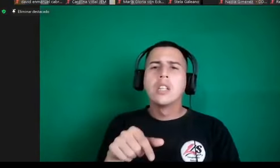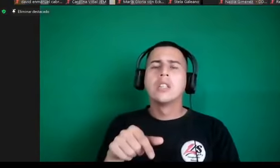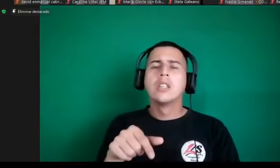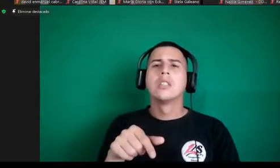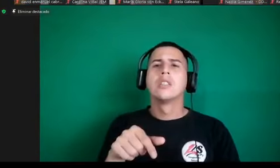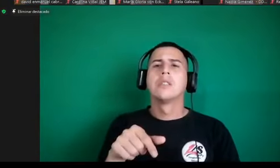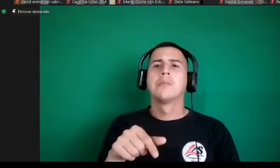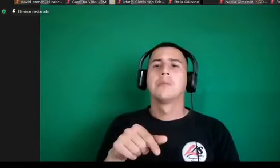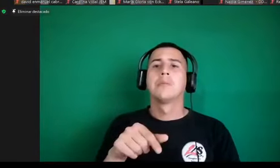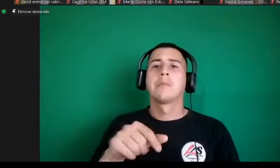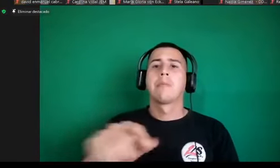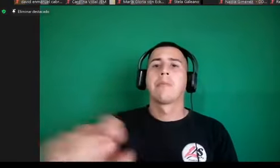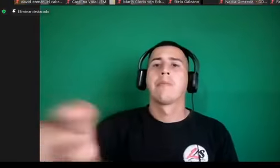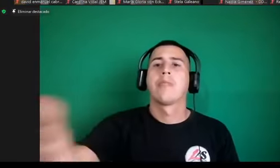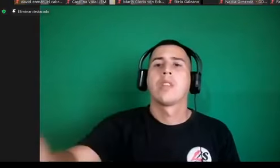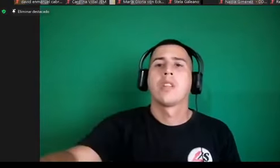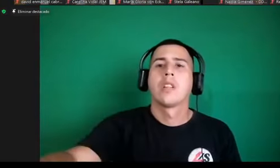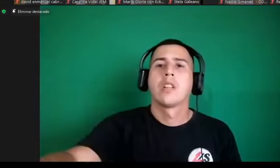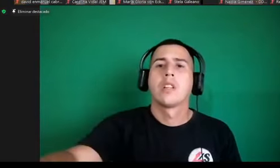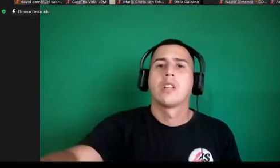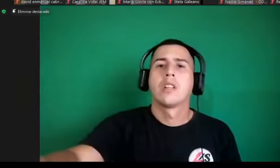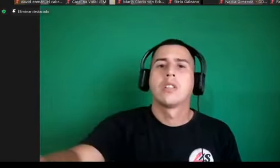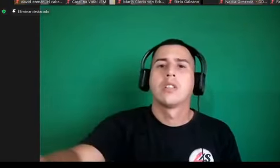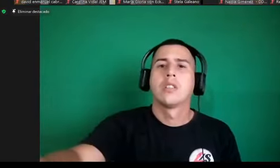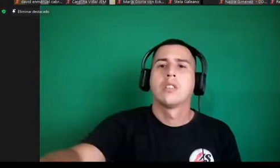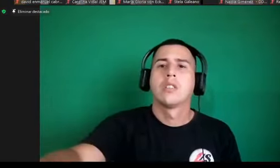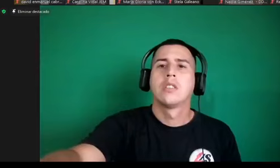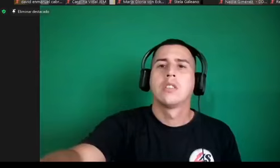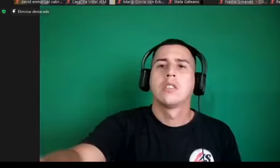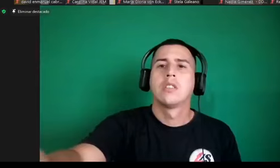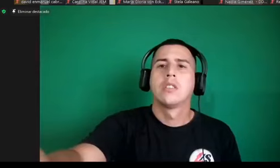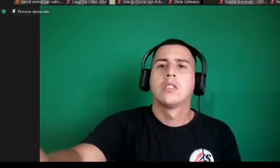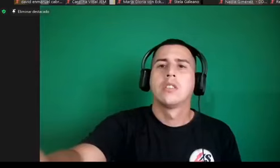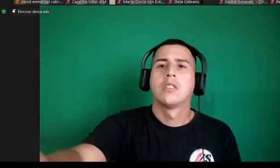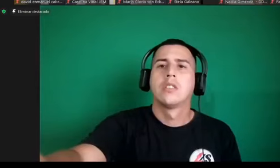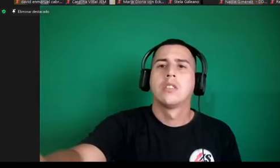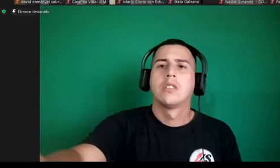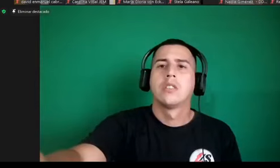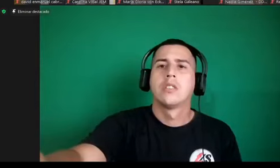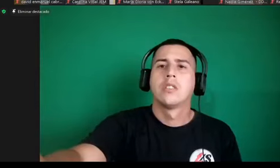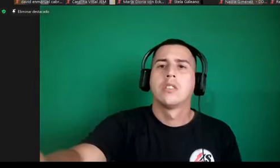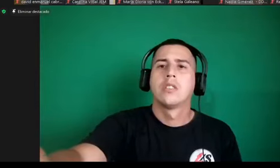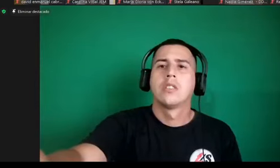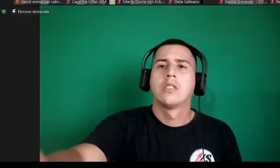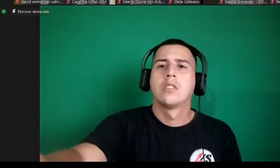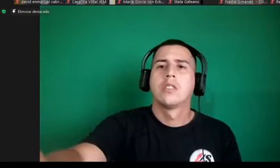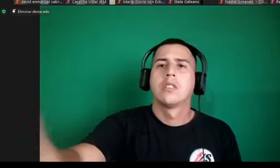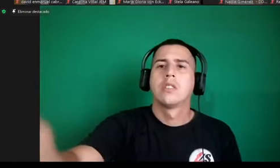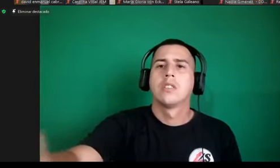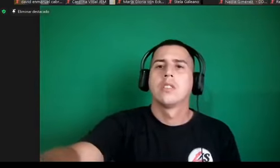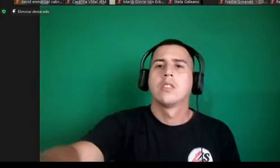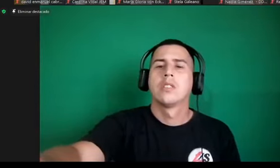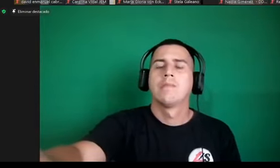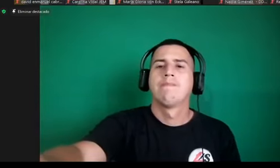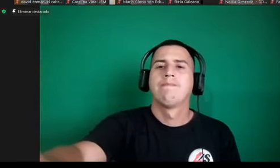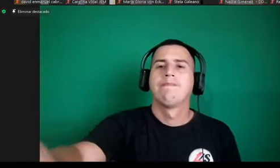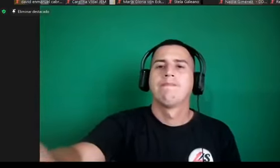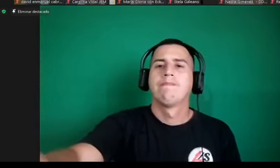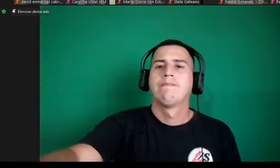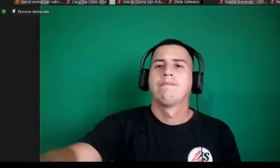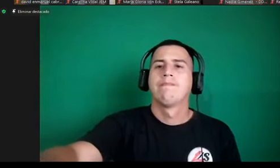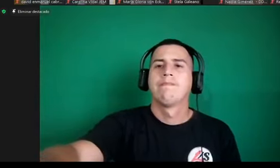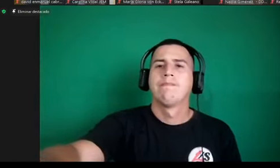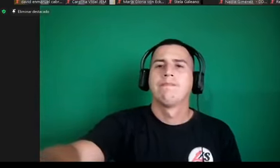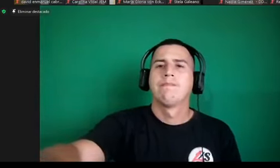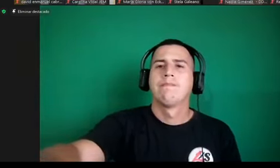Consideramos relevante e importante que podamos señalar que hasta 20 años de edad se encuentran 2 participantes. 81